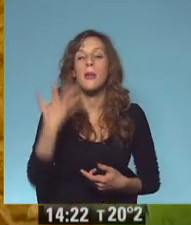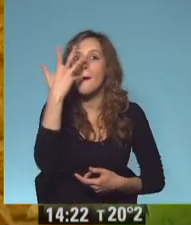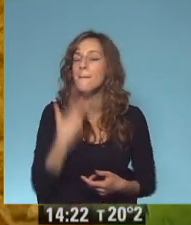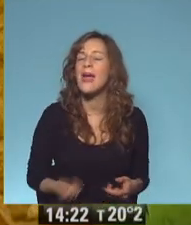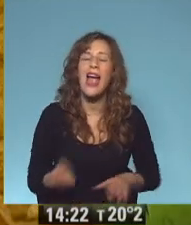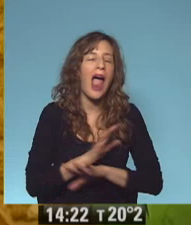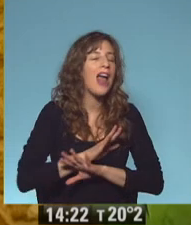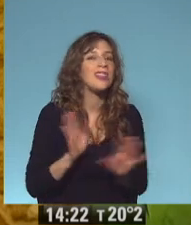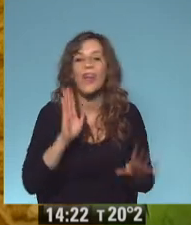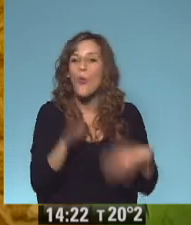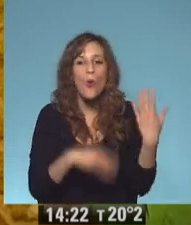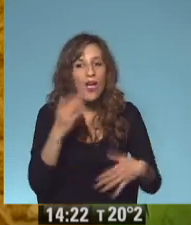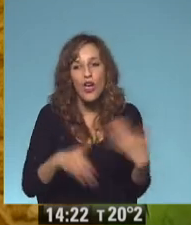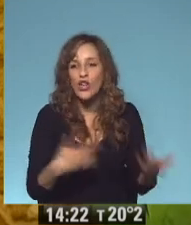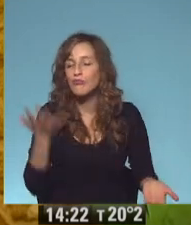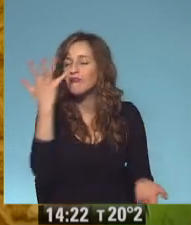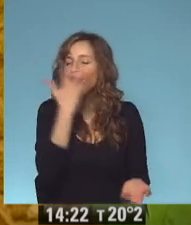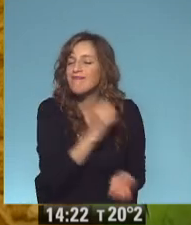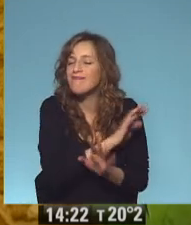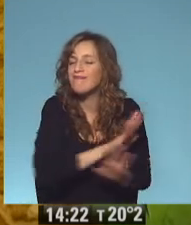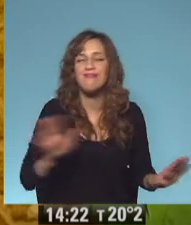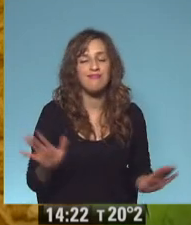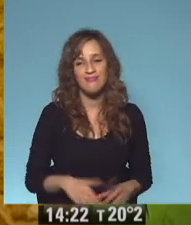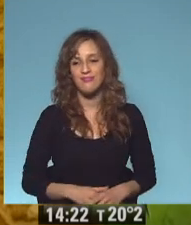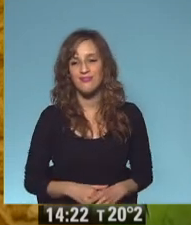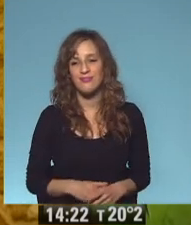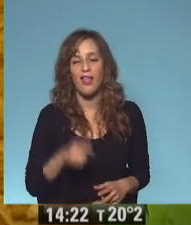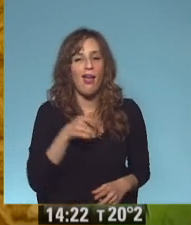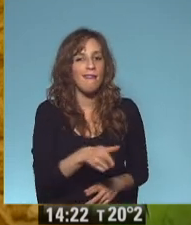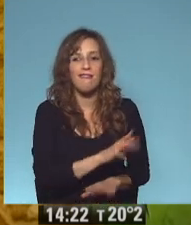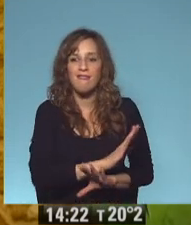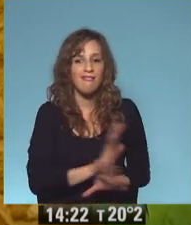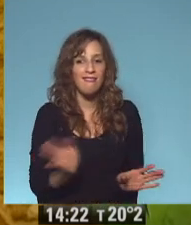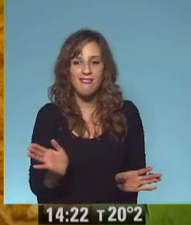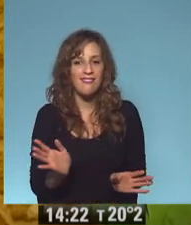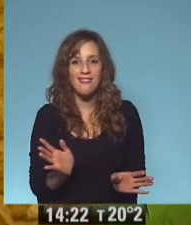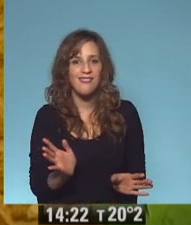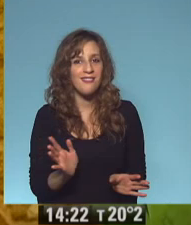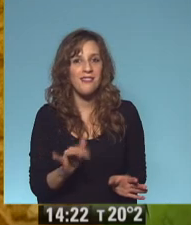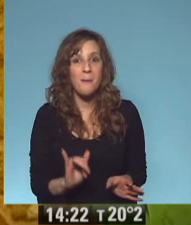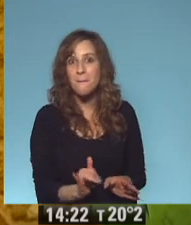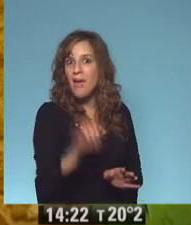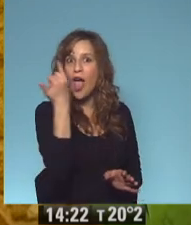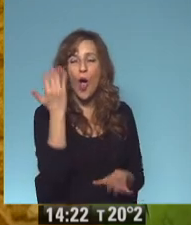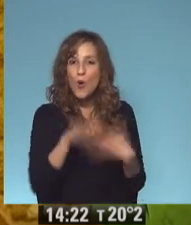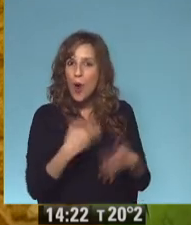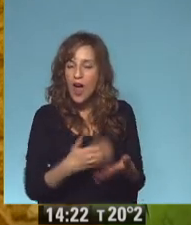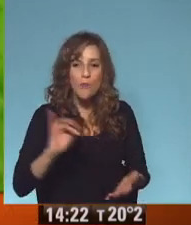encanta la vuelta al mundo! ¡Wow! ¡Es lo más alto de todo el parque!